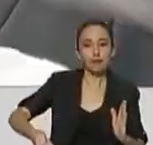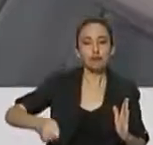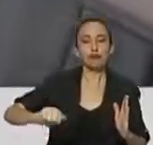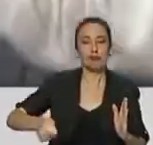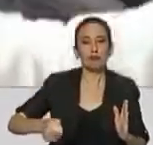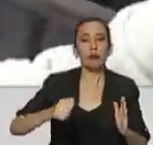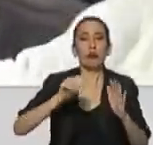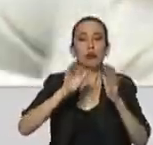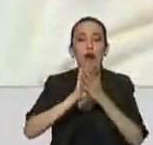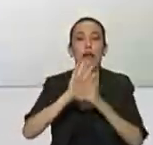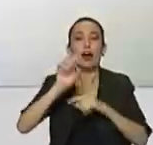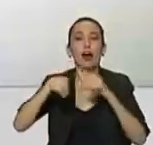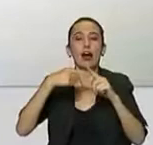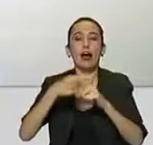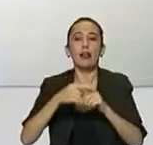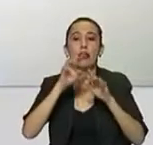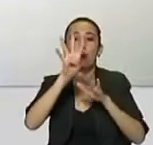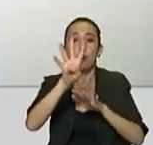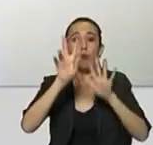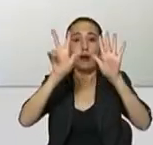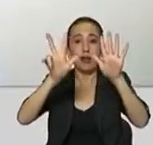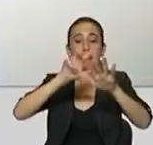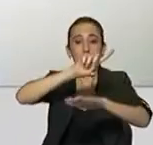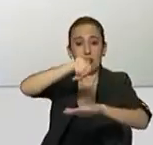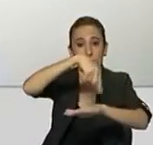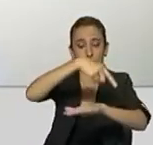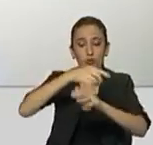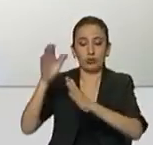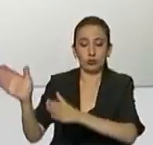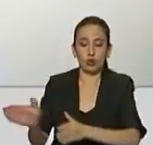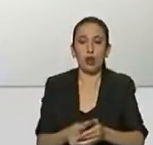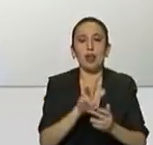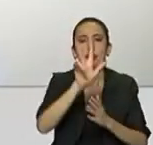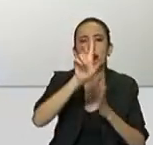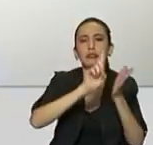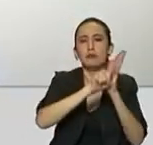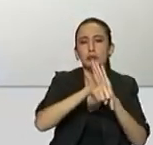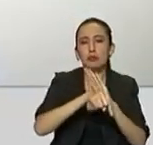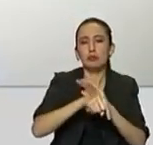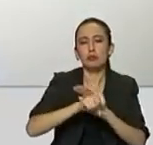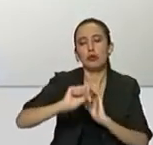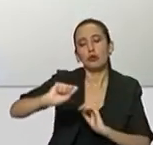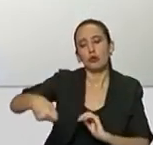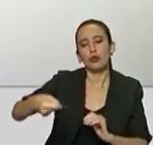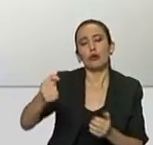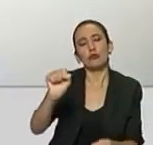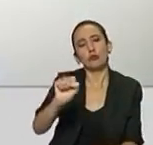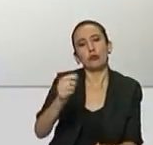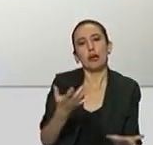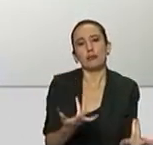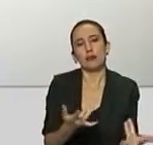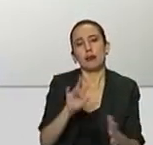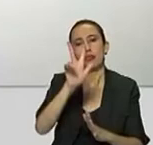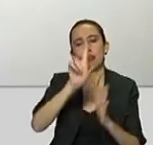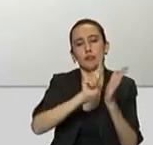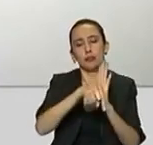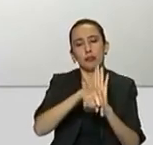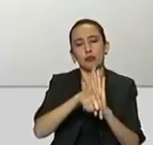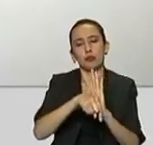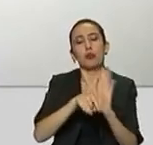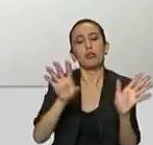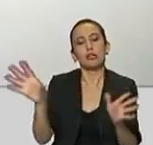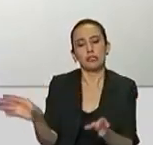48 horas. Durante 3-5 minutos es suficiente para que la batería se recargue